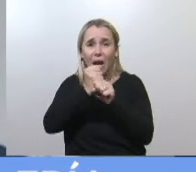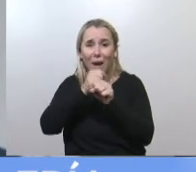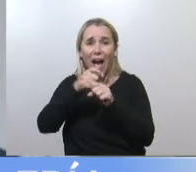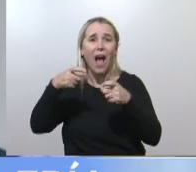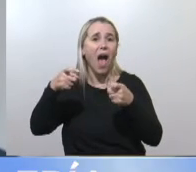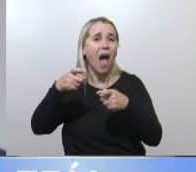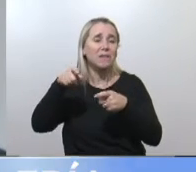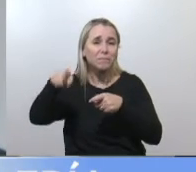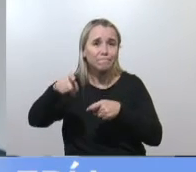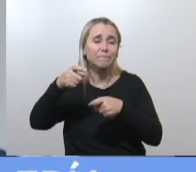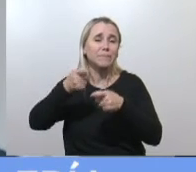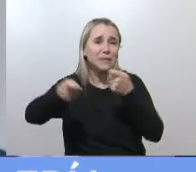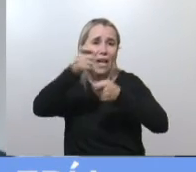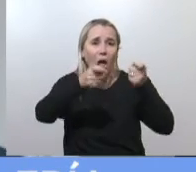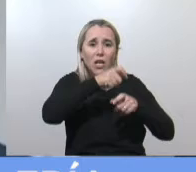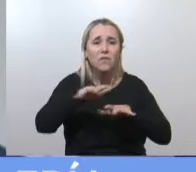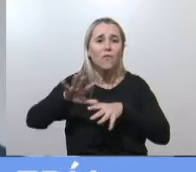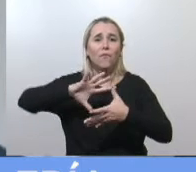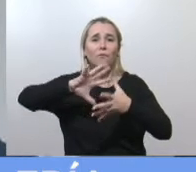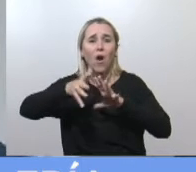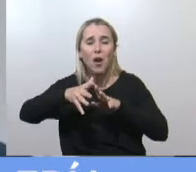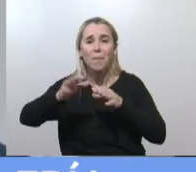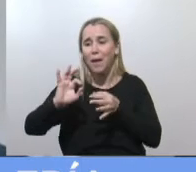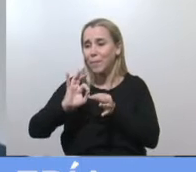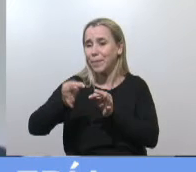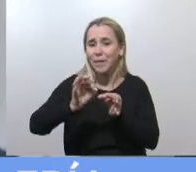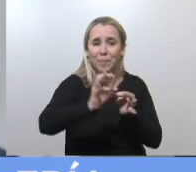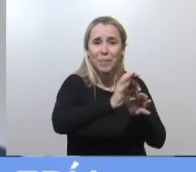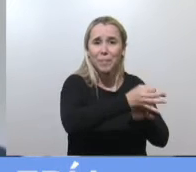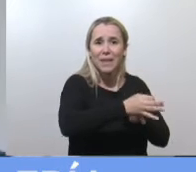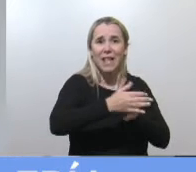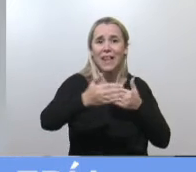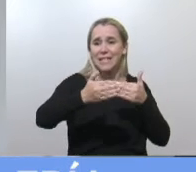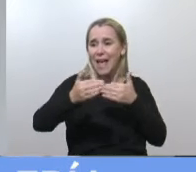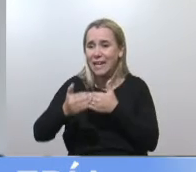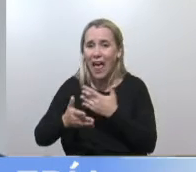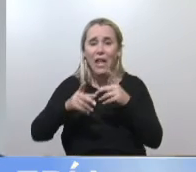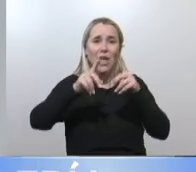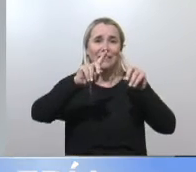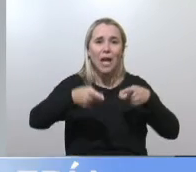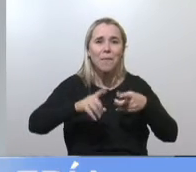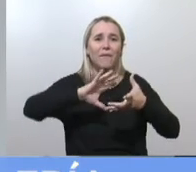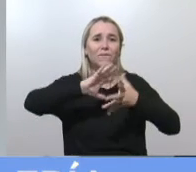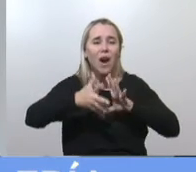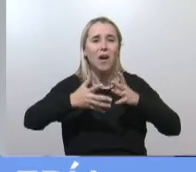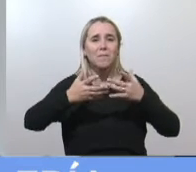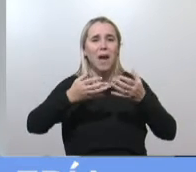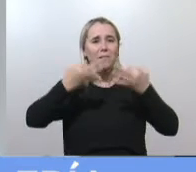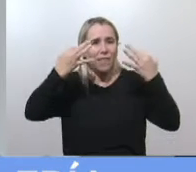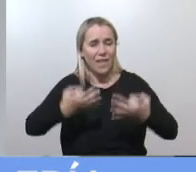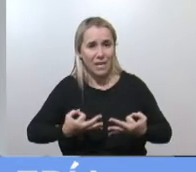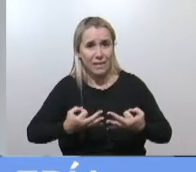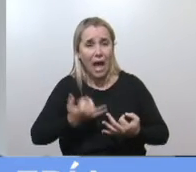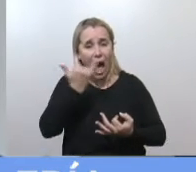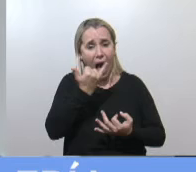emprendimientos los hagan en cercanías y en condiciones dignas. Existen zonas propicias